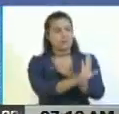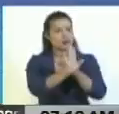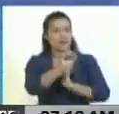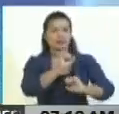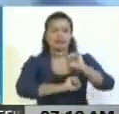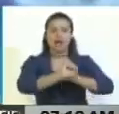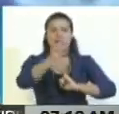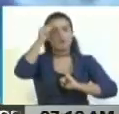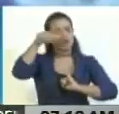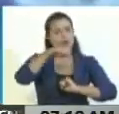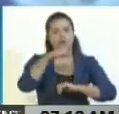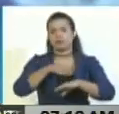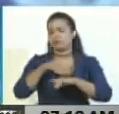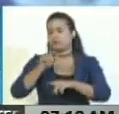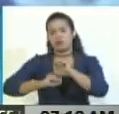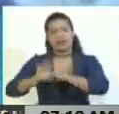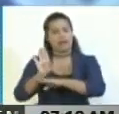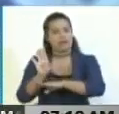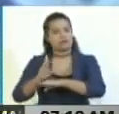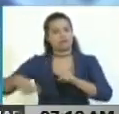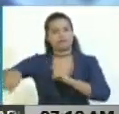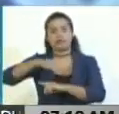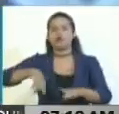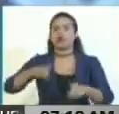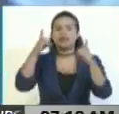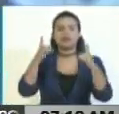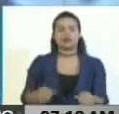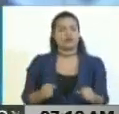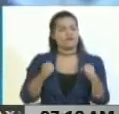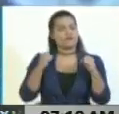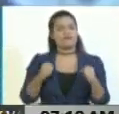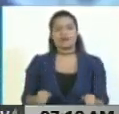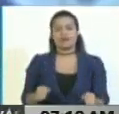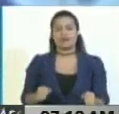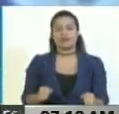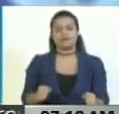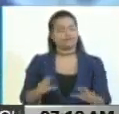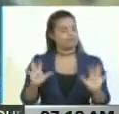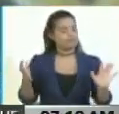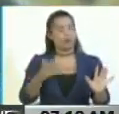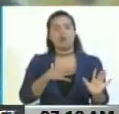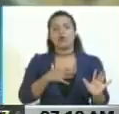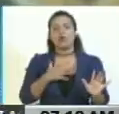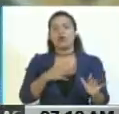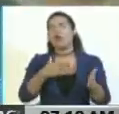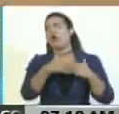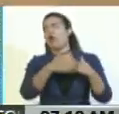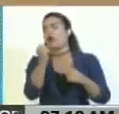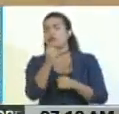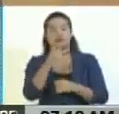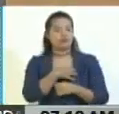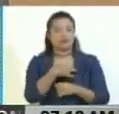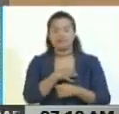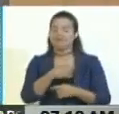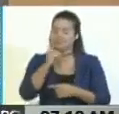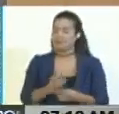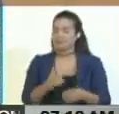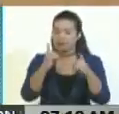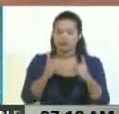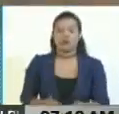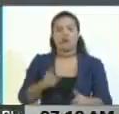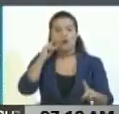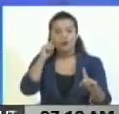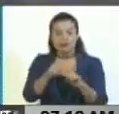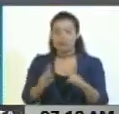criminal contra la moneda venezolana. Por eso tomé decisiones severas, pero inevitables, con la finalidad de resguardar los intereses de